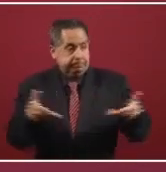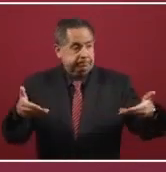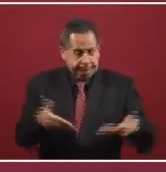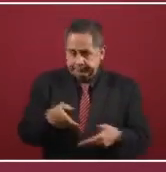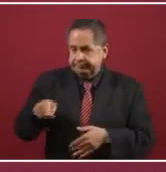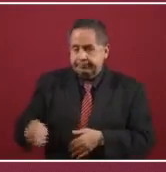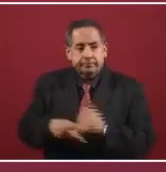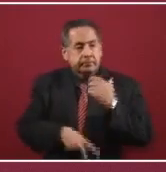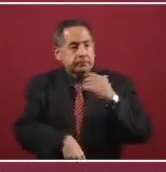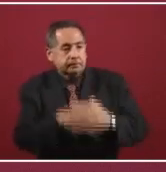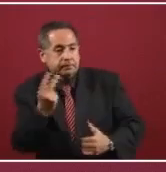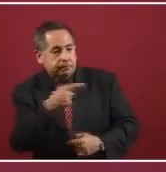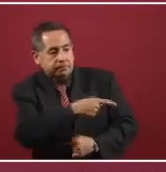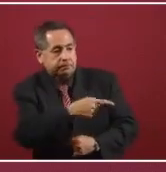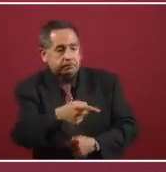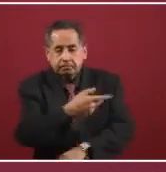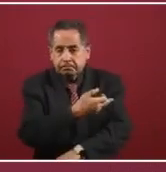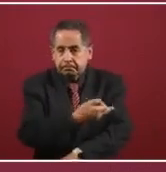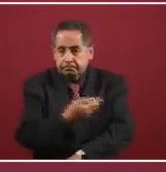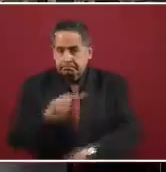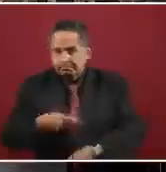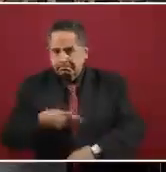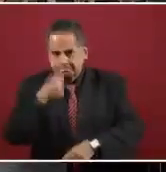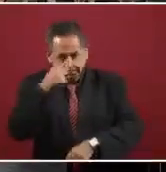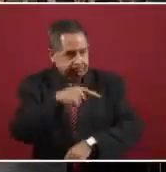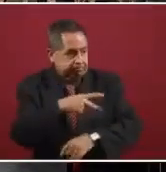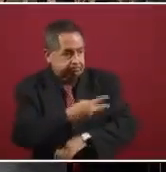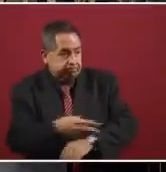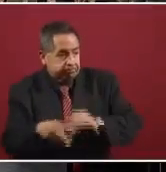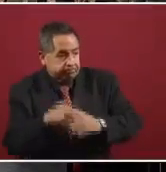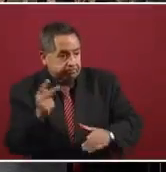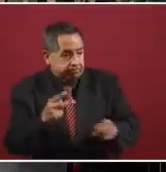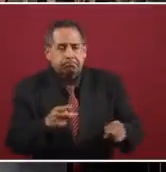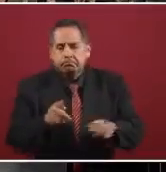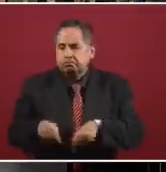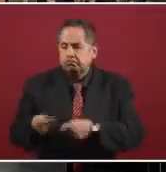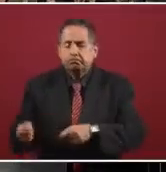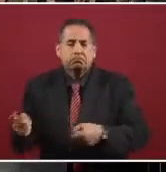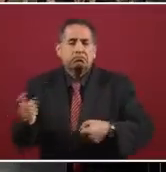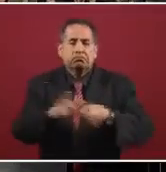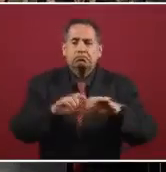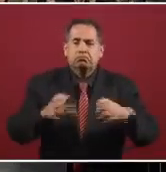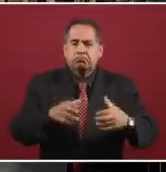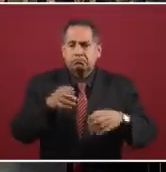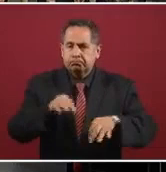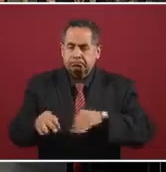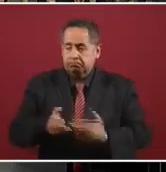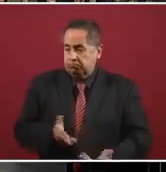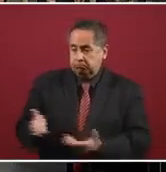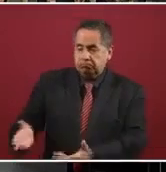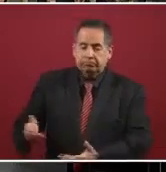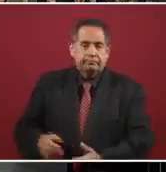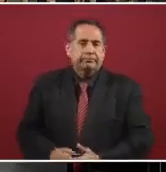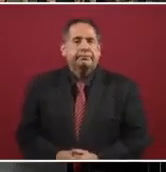las vacantes. Eso es lo que estamos haciendo. Por favor.